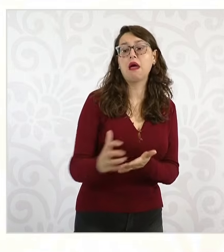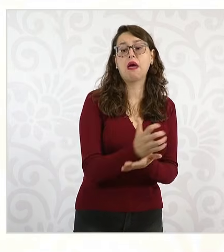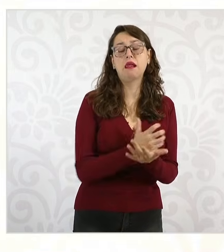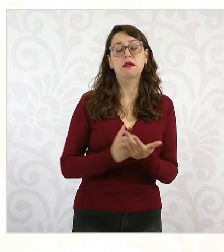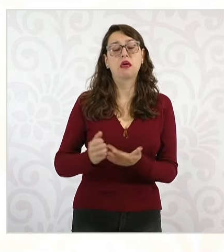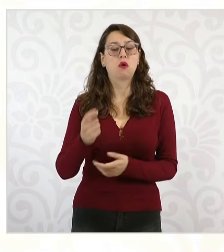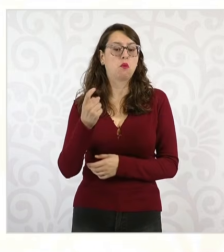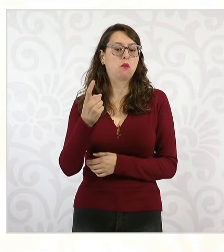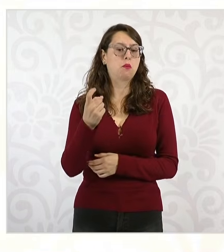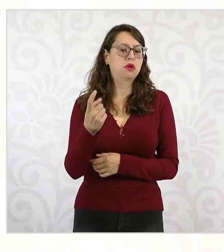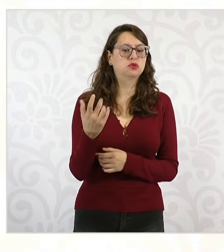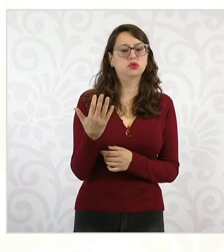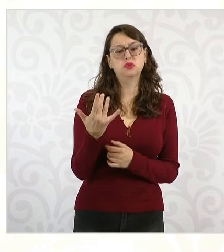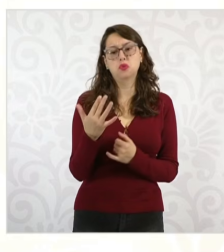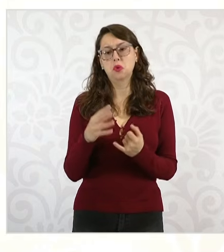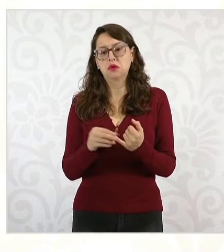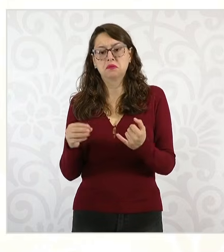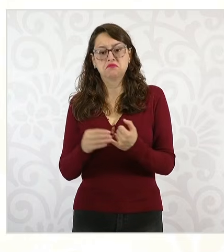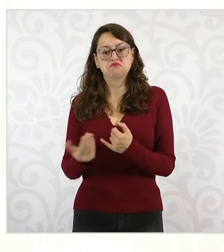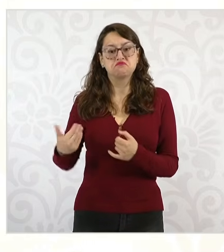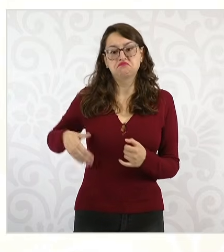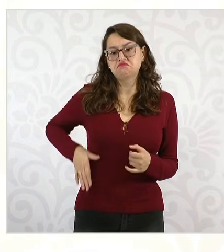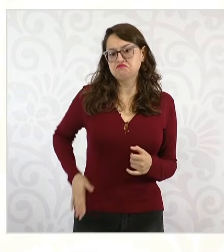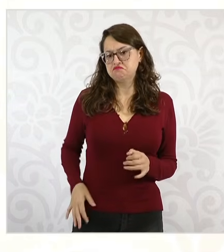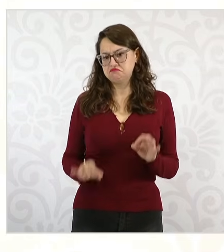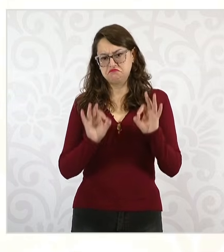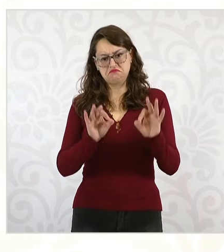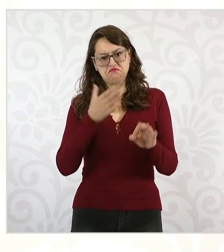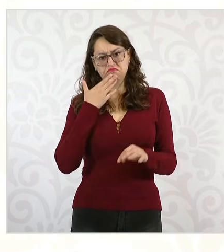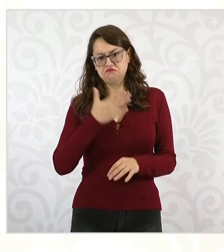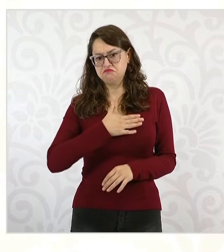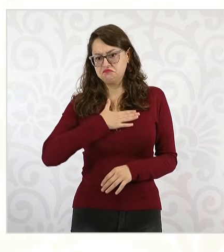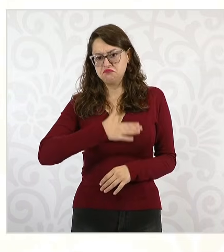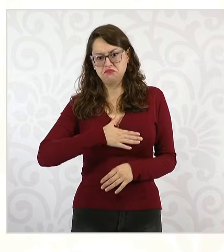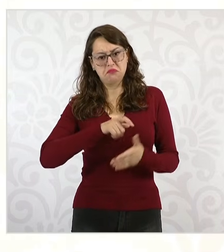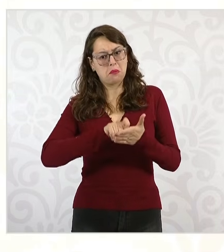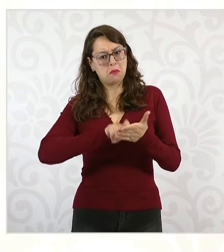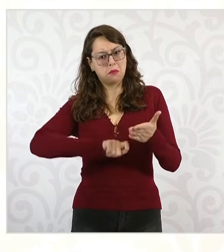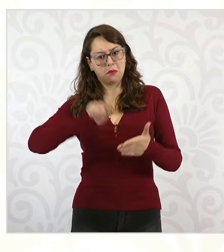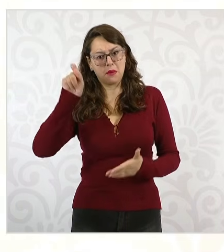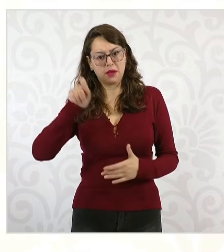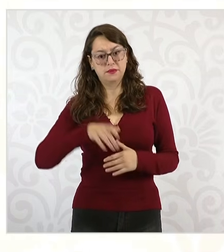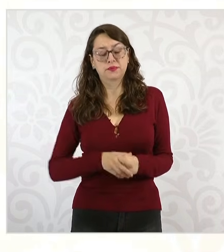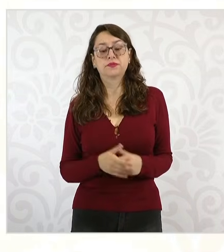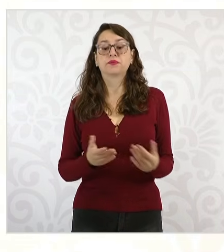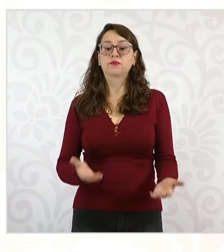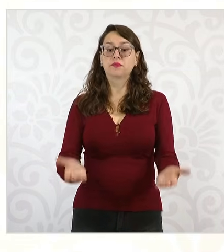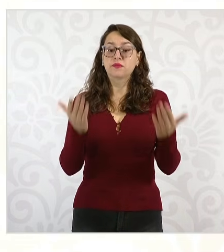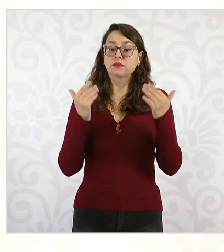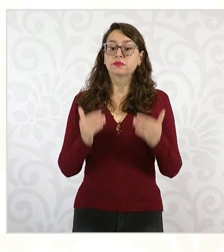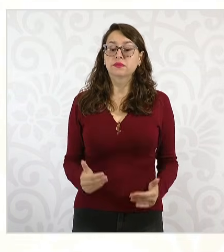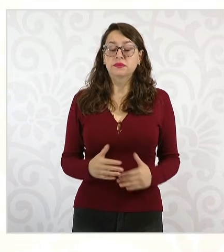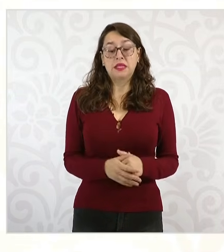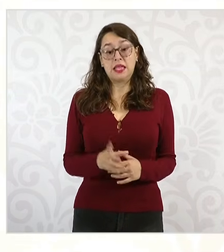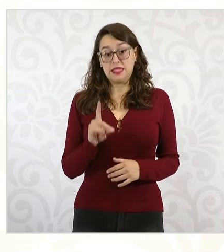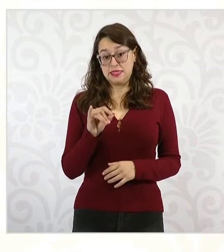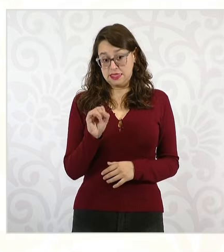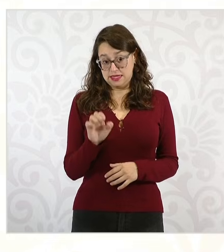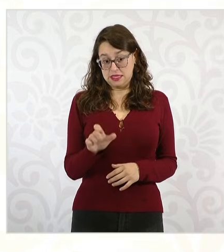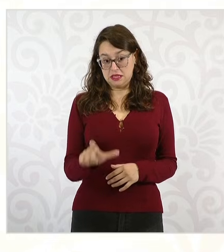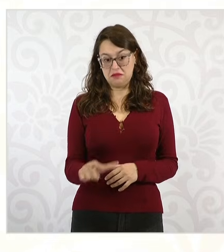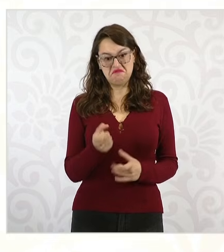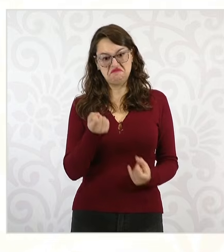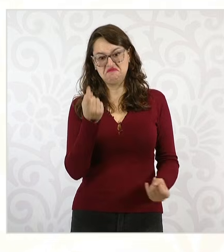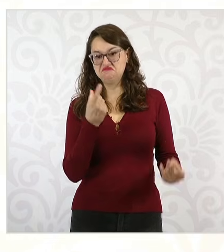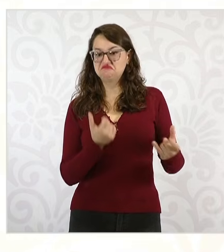margen de ganancia. Les vamos a poner una palomita. Continuamos ahora con las estaciones de diésel que se vuelan la barda